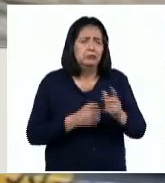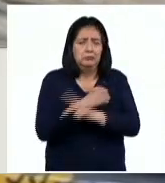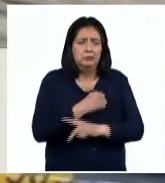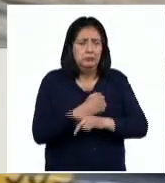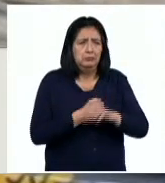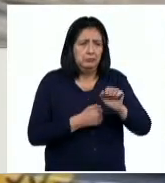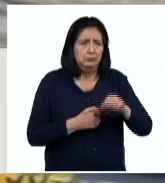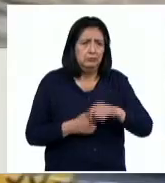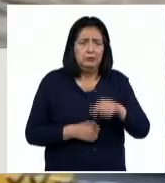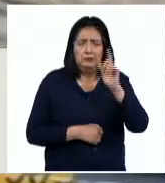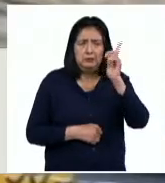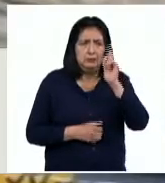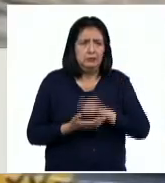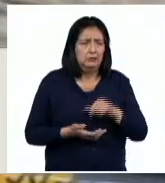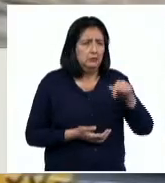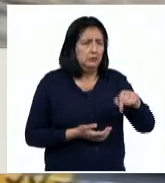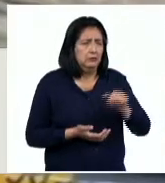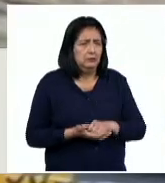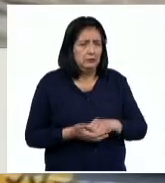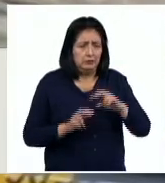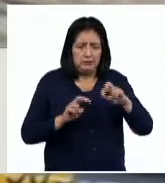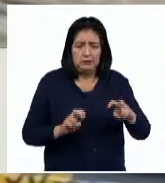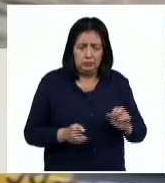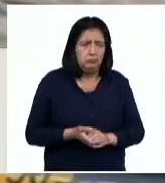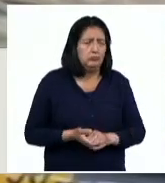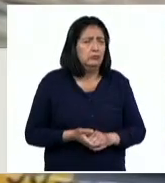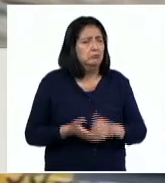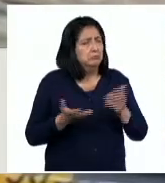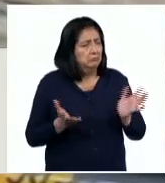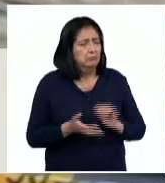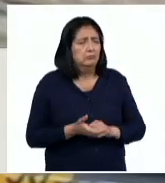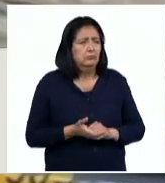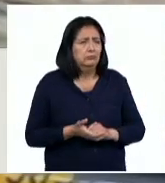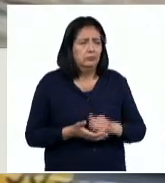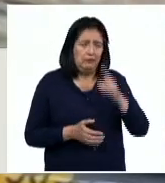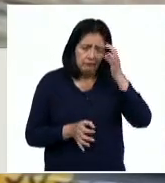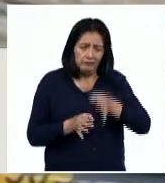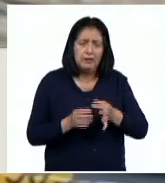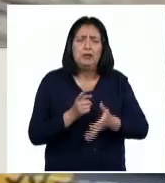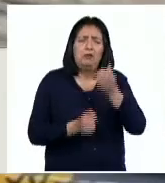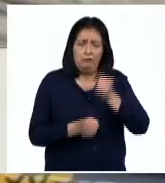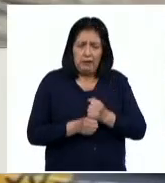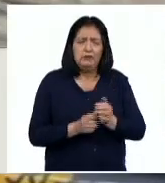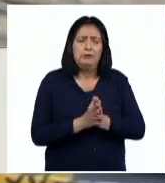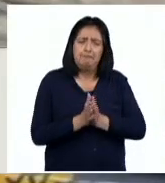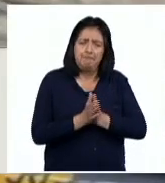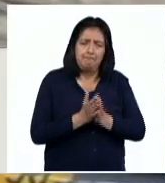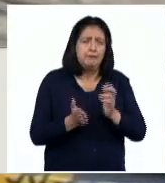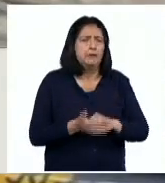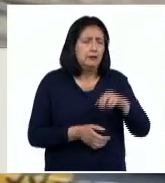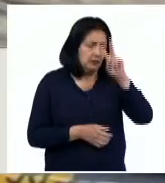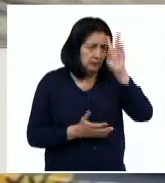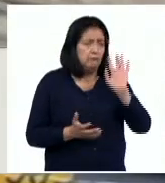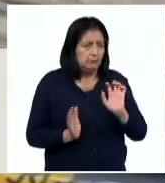países que están liderando este tipo de investigaciones. Así que fe, confianza y optimismo. El